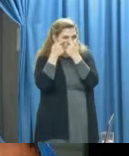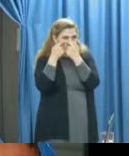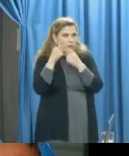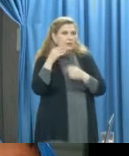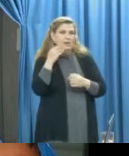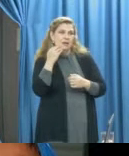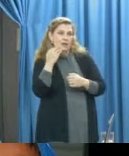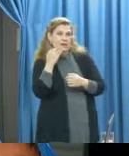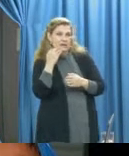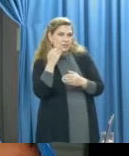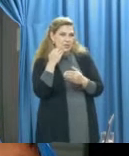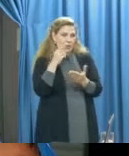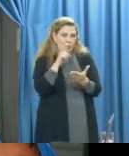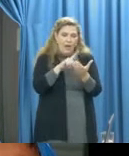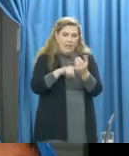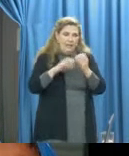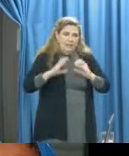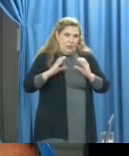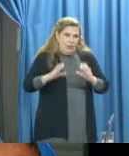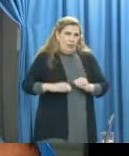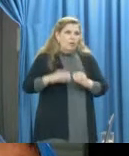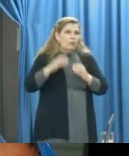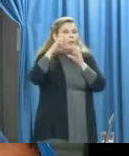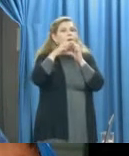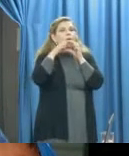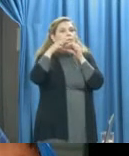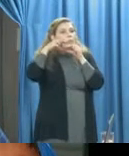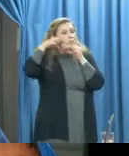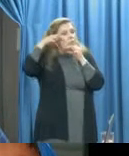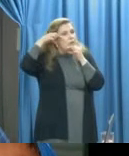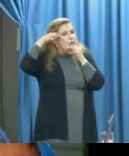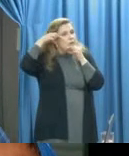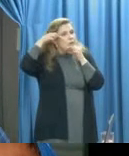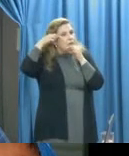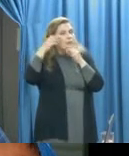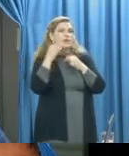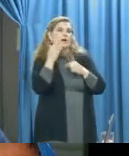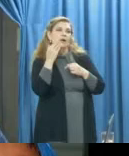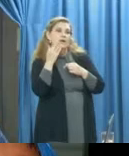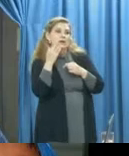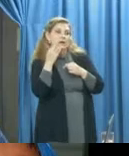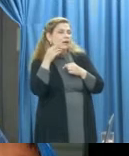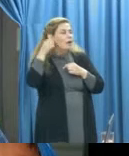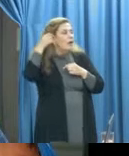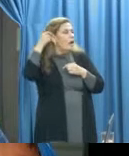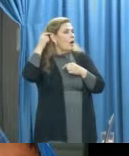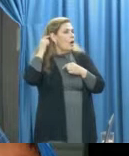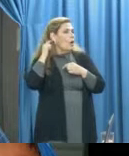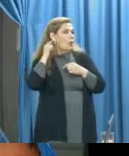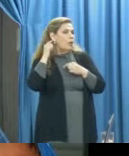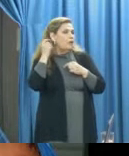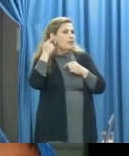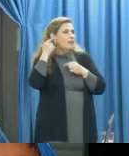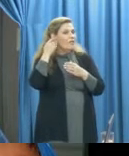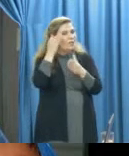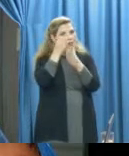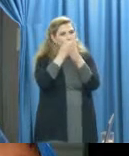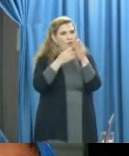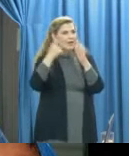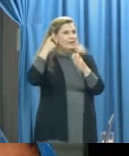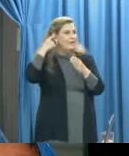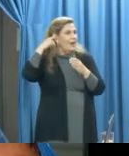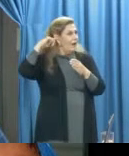malformaciones en todo lo que es el tercio medio de la cara, malformaciones de oído, atresia de